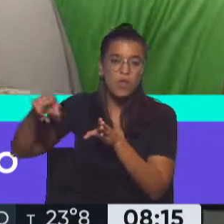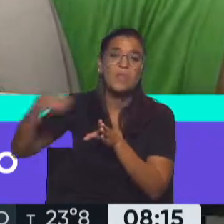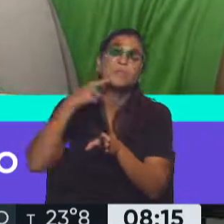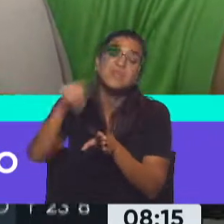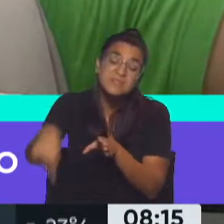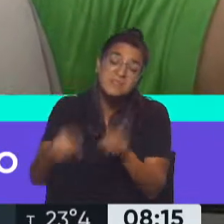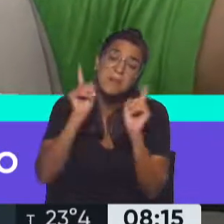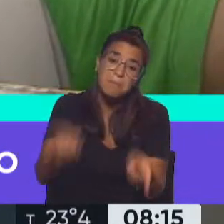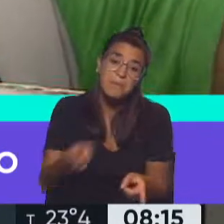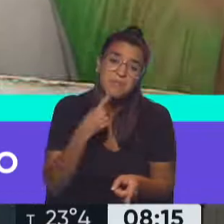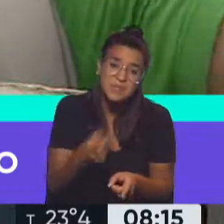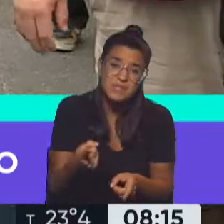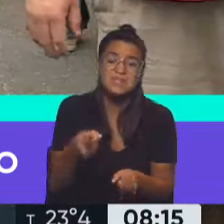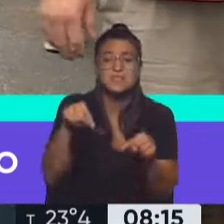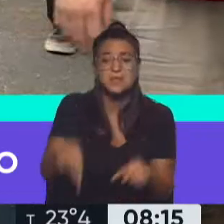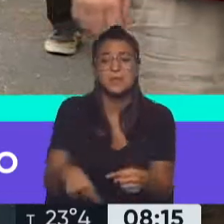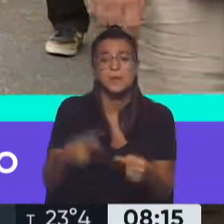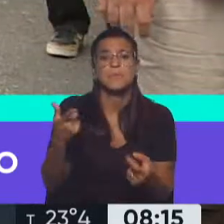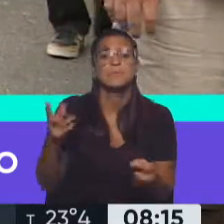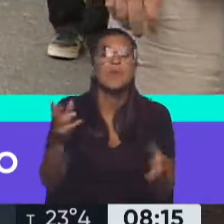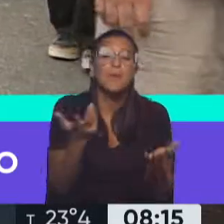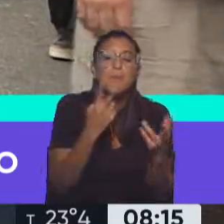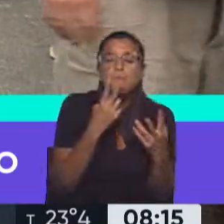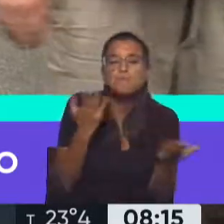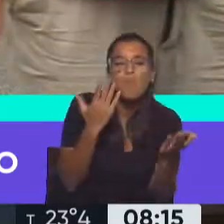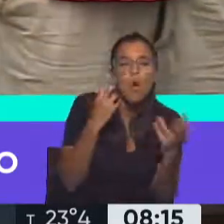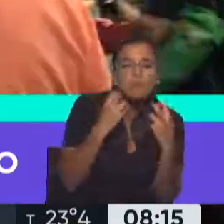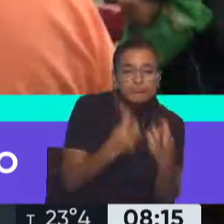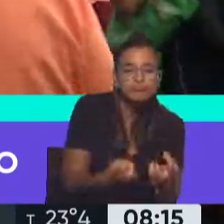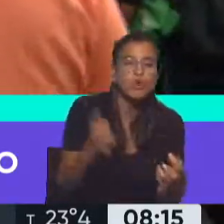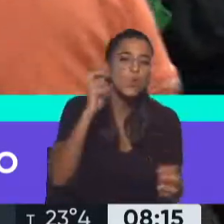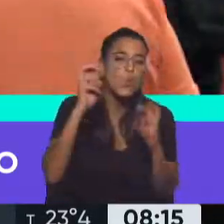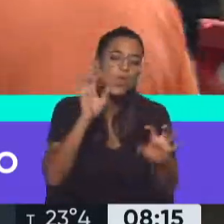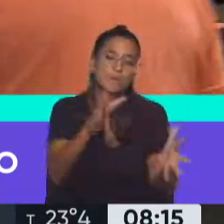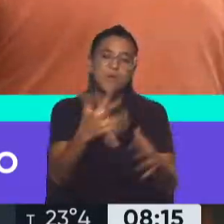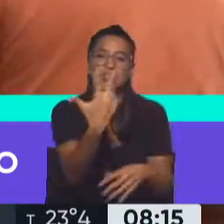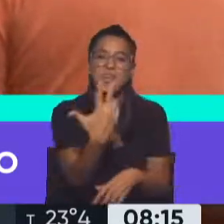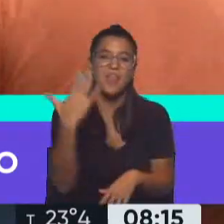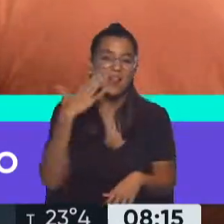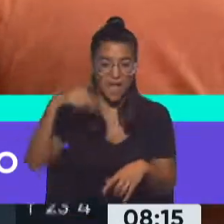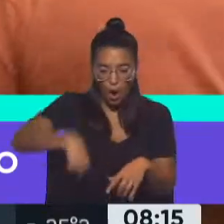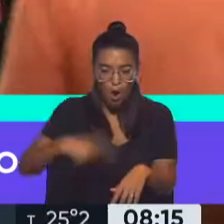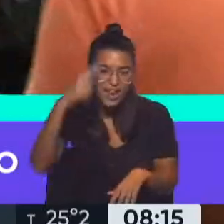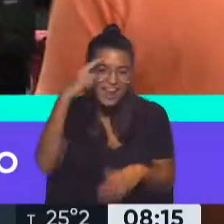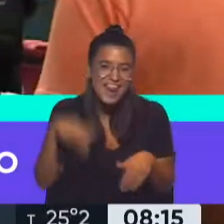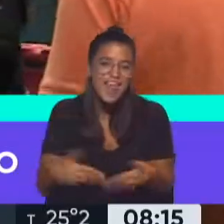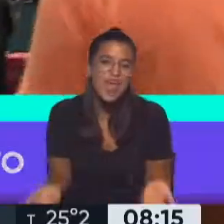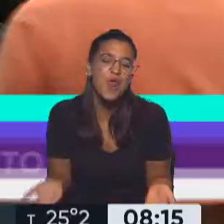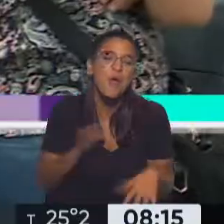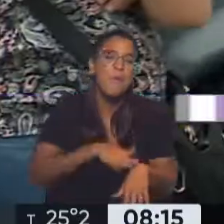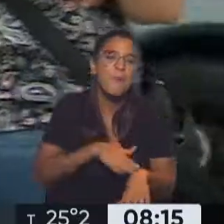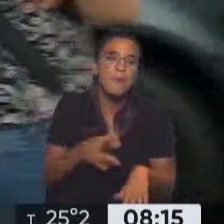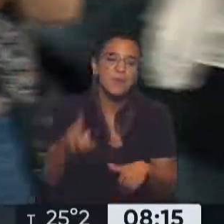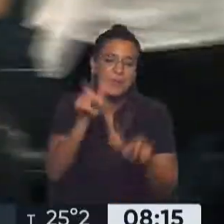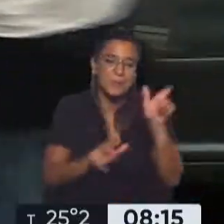que los estudios de ruido que se hicieron, los hicieron cerca de las 3 de la tarde, ahora en enero, porque es el momento en el que